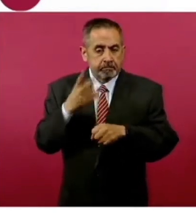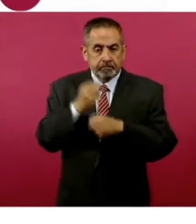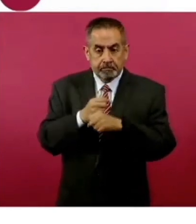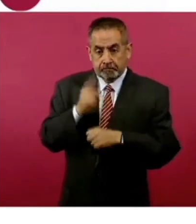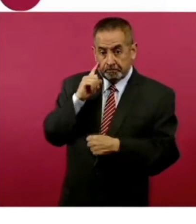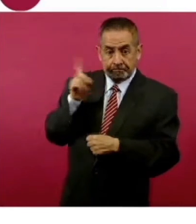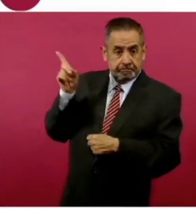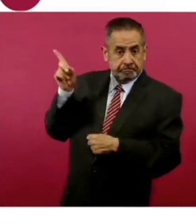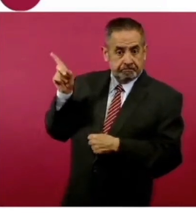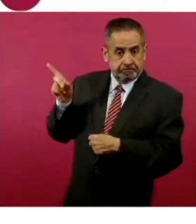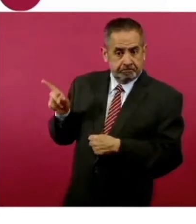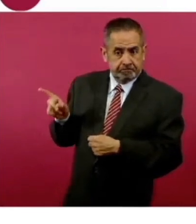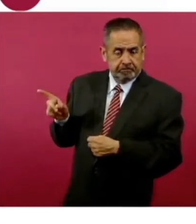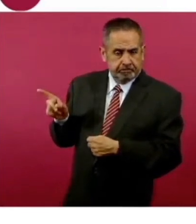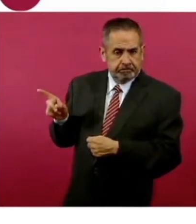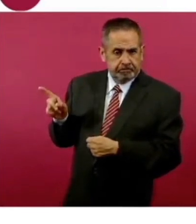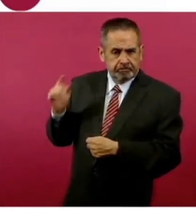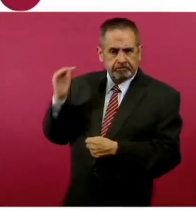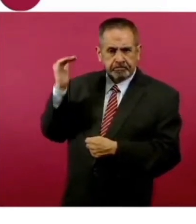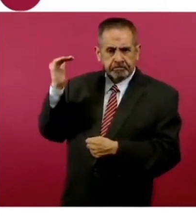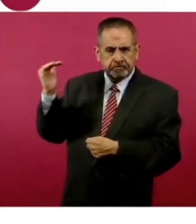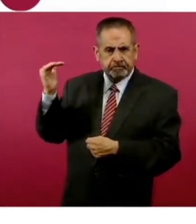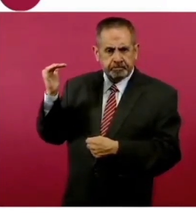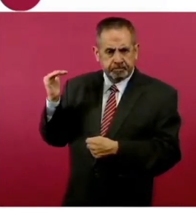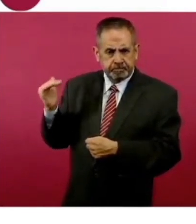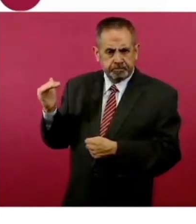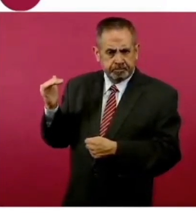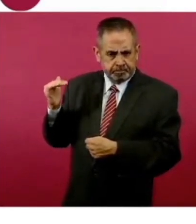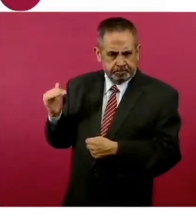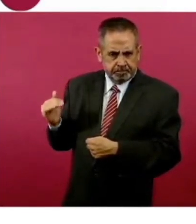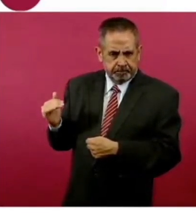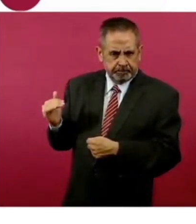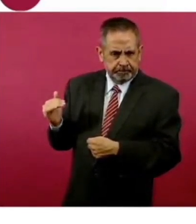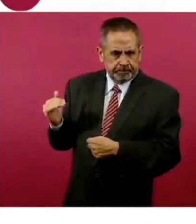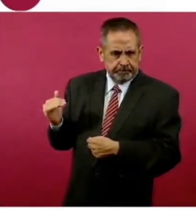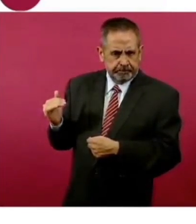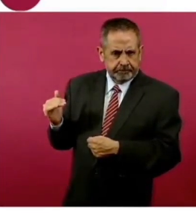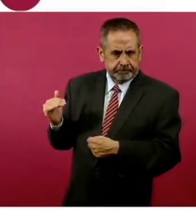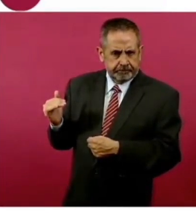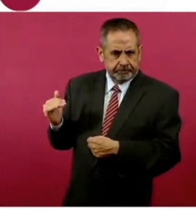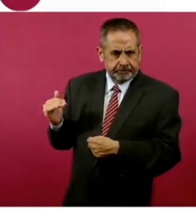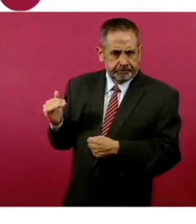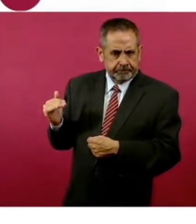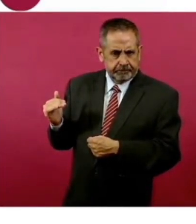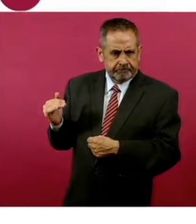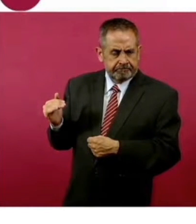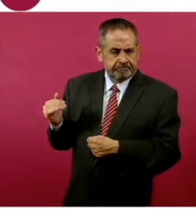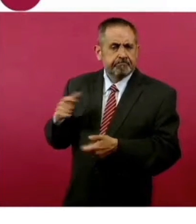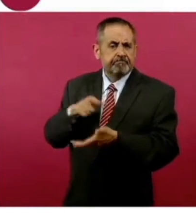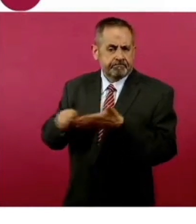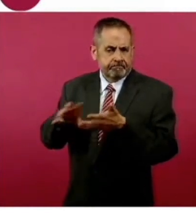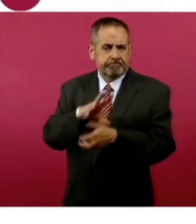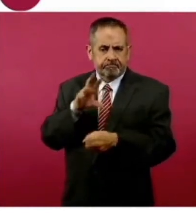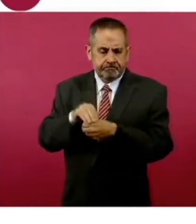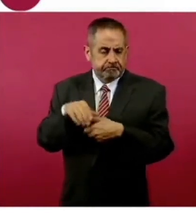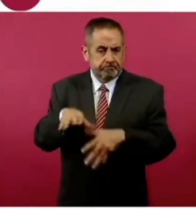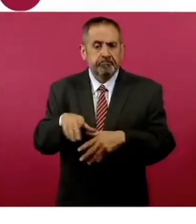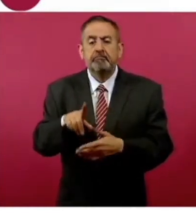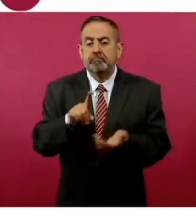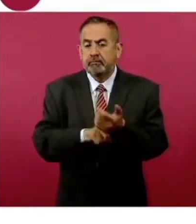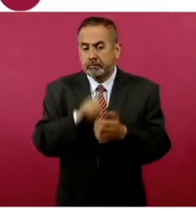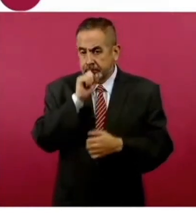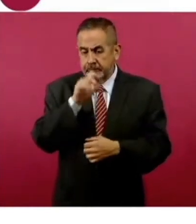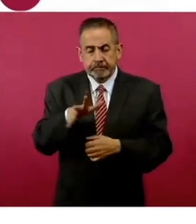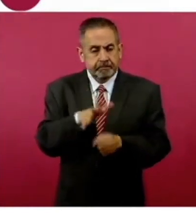intervenido quinientos veinte áreas acondicionados tres equipos de lavado y secado cinco compresores de aire médico Aquí también ya tenemos